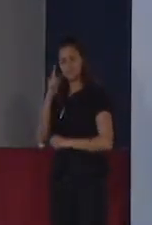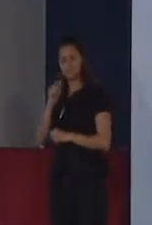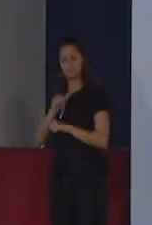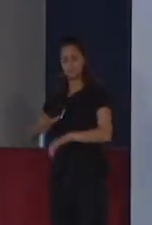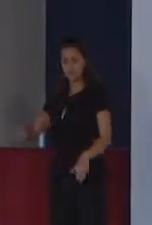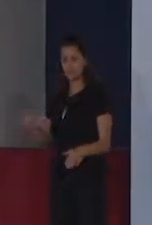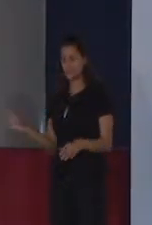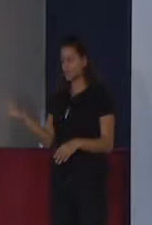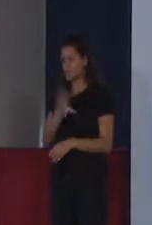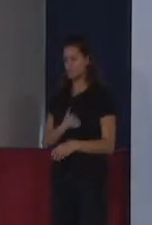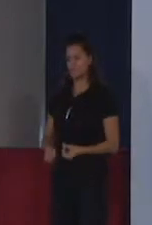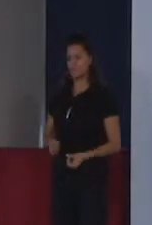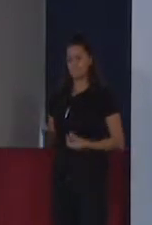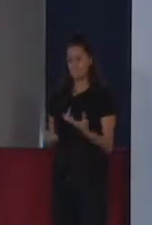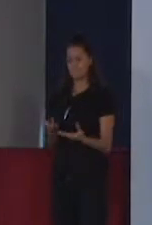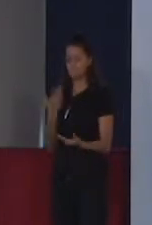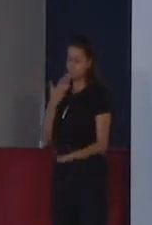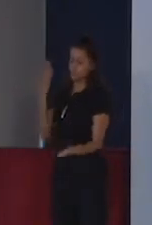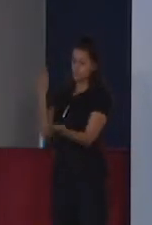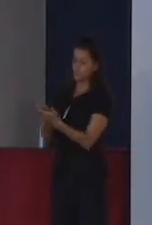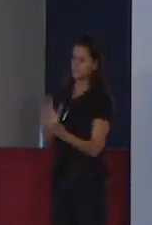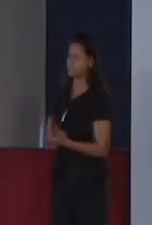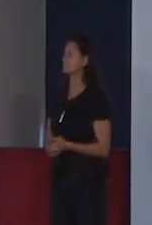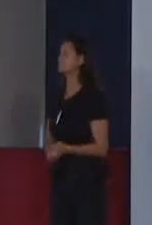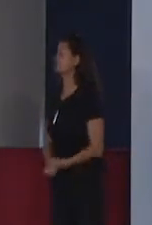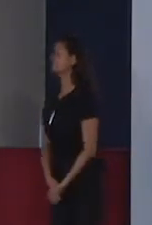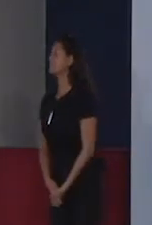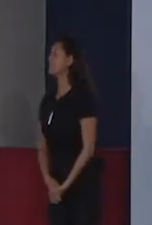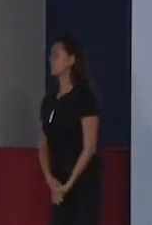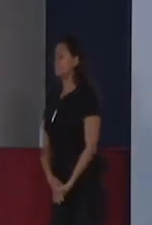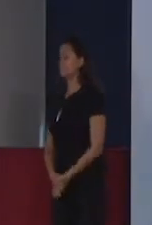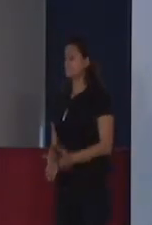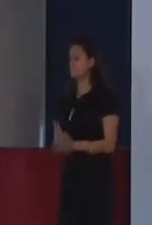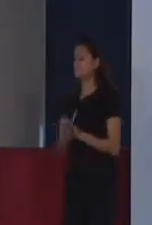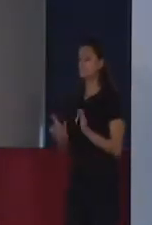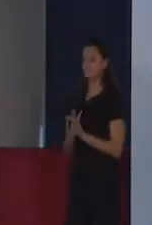donde todos ponemos. Muchas gracias.